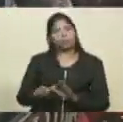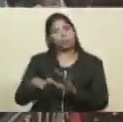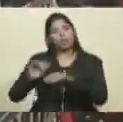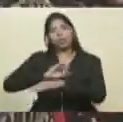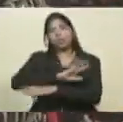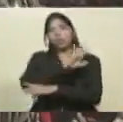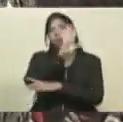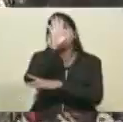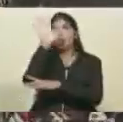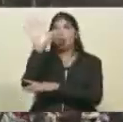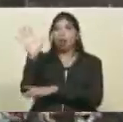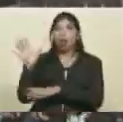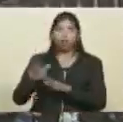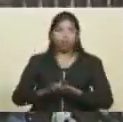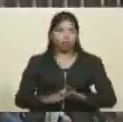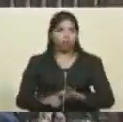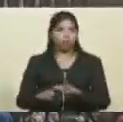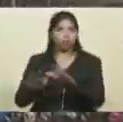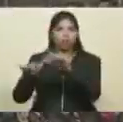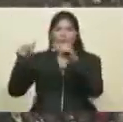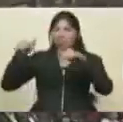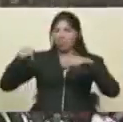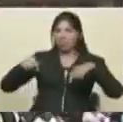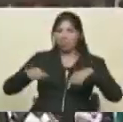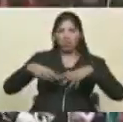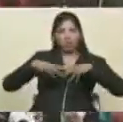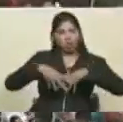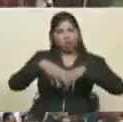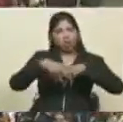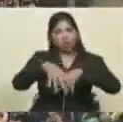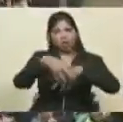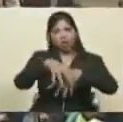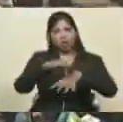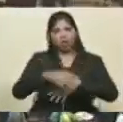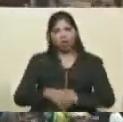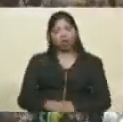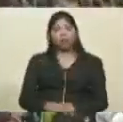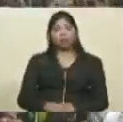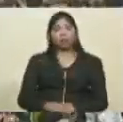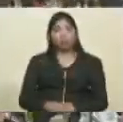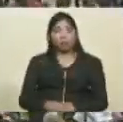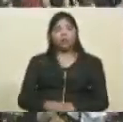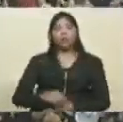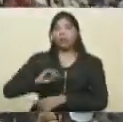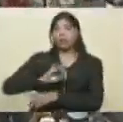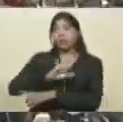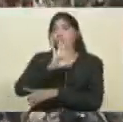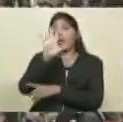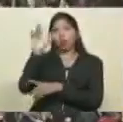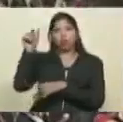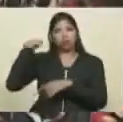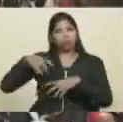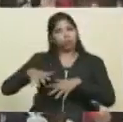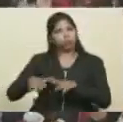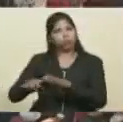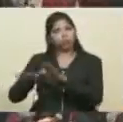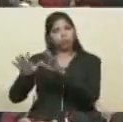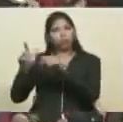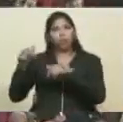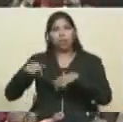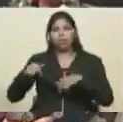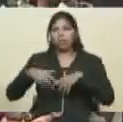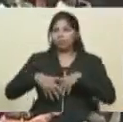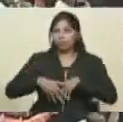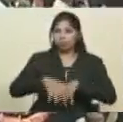vuela Dionisia, que aquí está tu ejército. Vuela Dionisia, que aquí está tu ejemplo, que sí, tu ejército